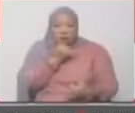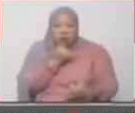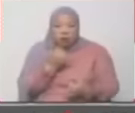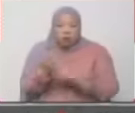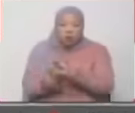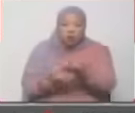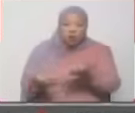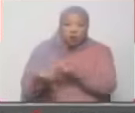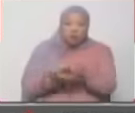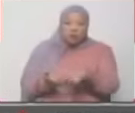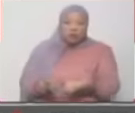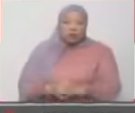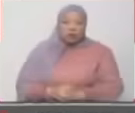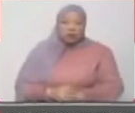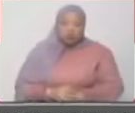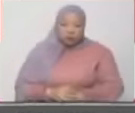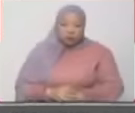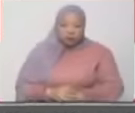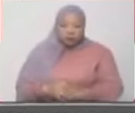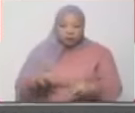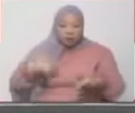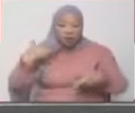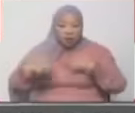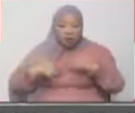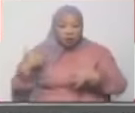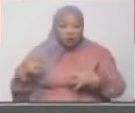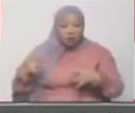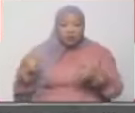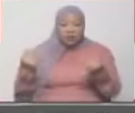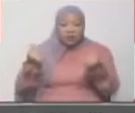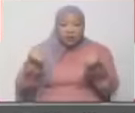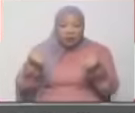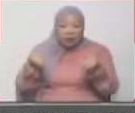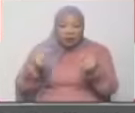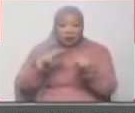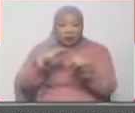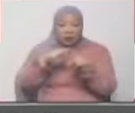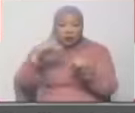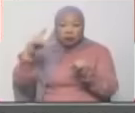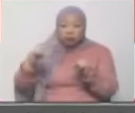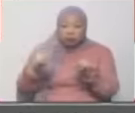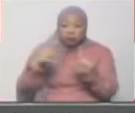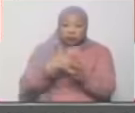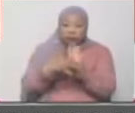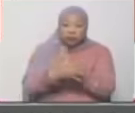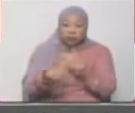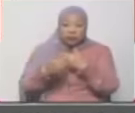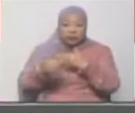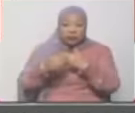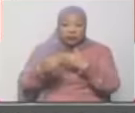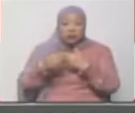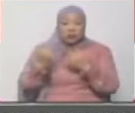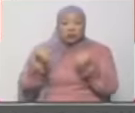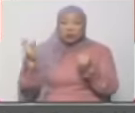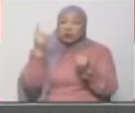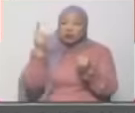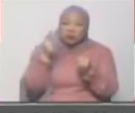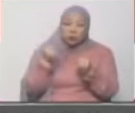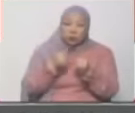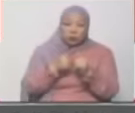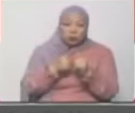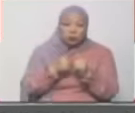problema, por activar la guerra económica, por activar los ataques eléctricos. No les